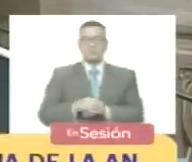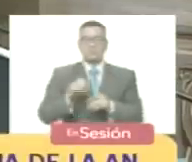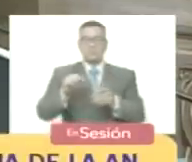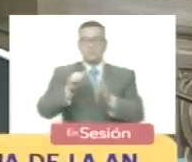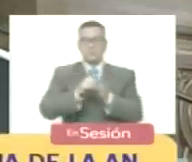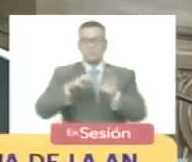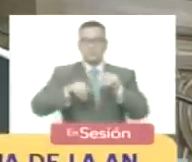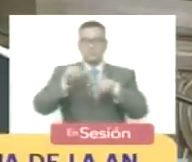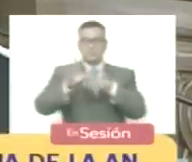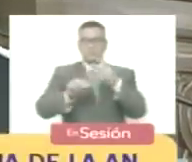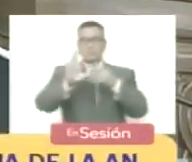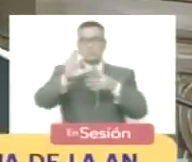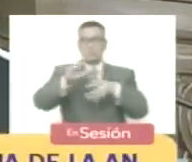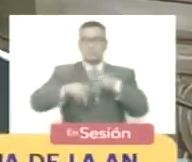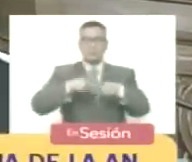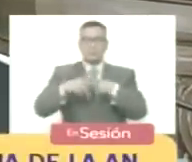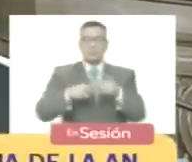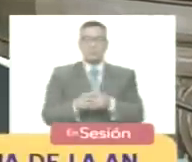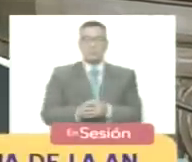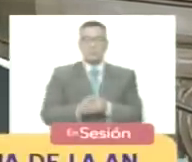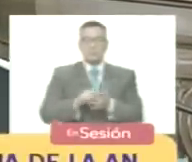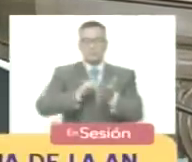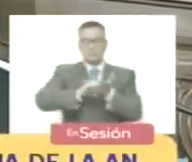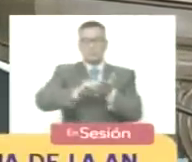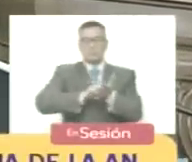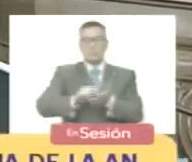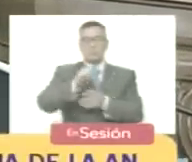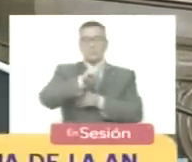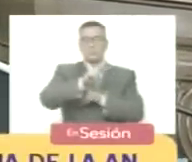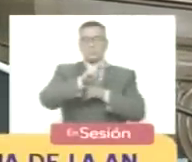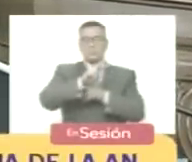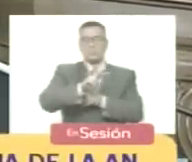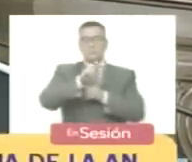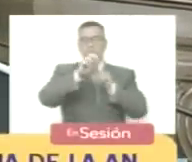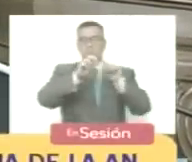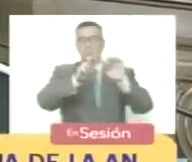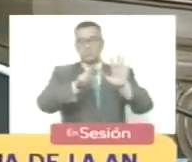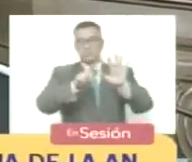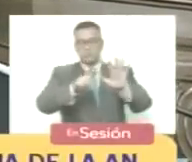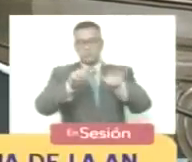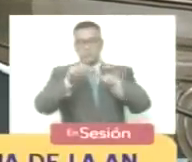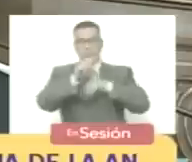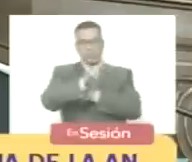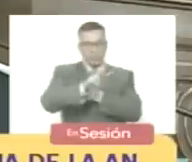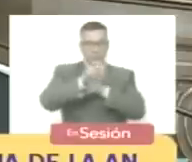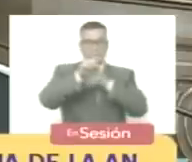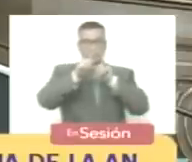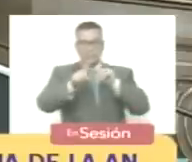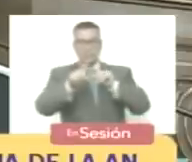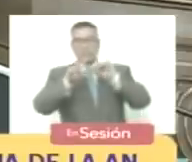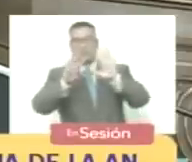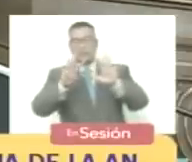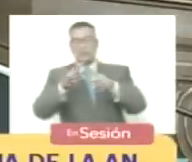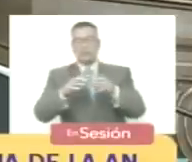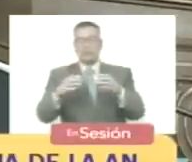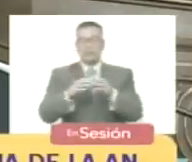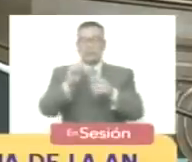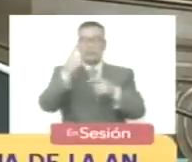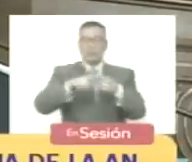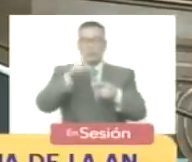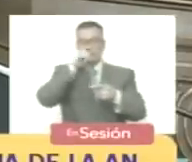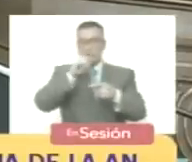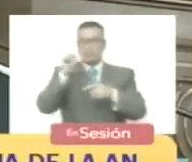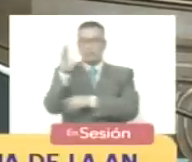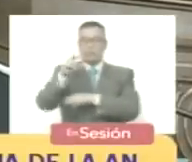Sección quinta de los procedimientos. Artículo 219. El primer periodo de las sesiones ordinarias de la